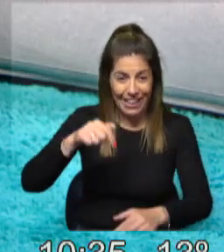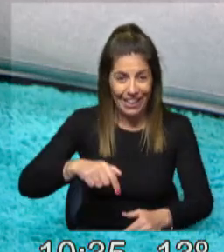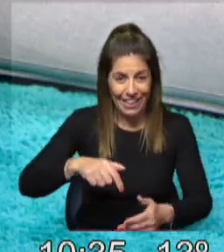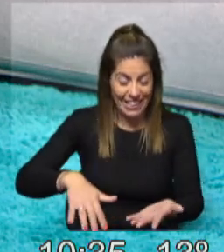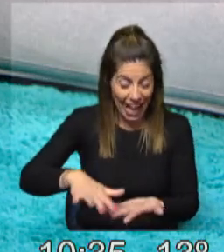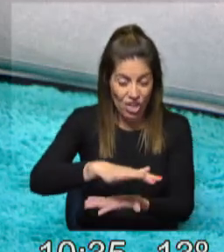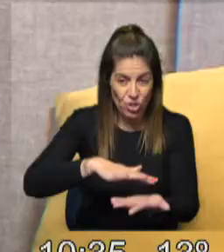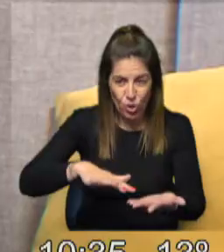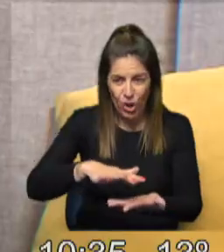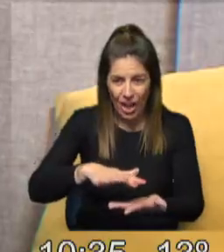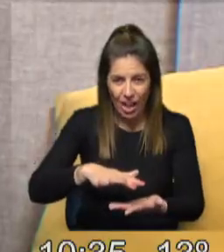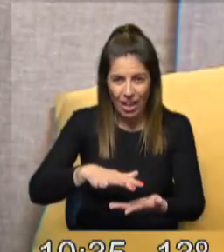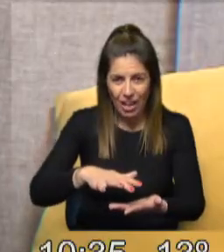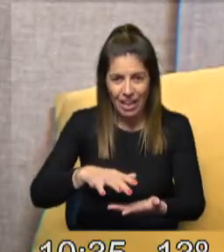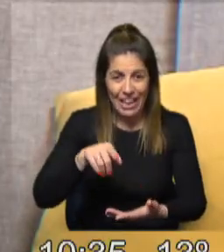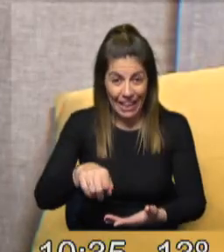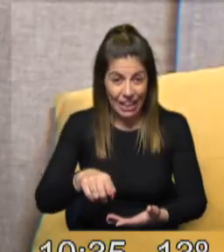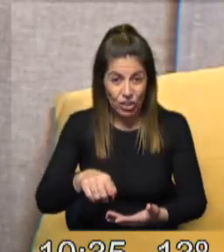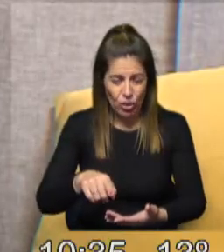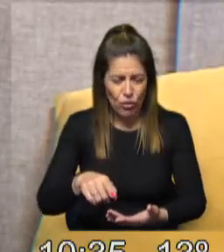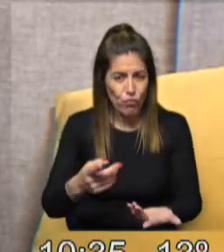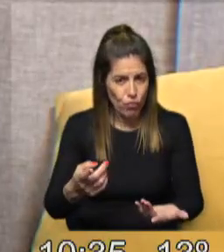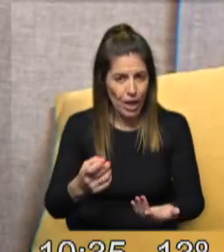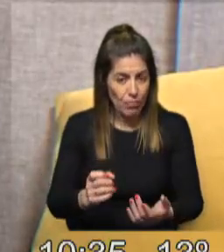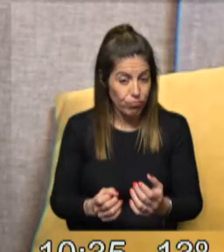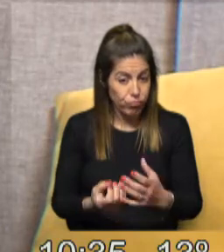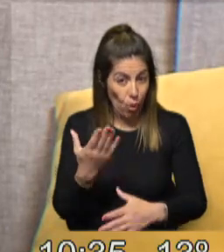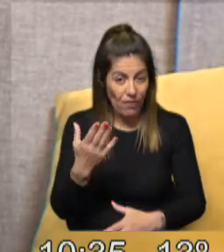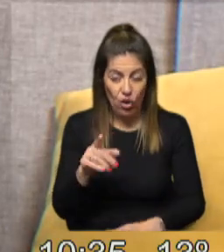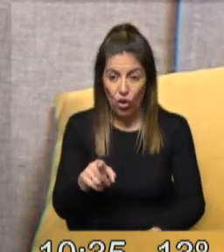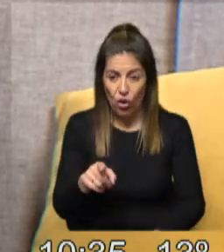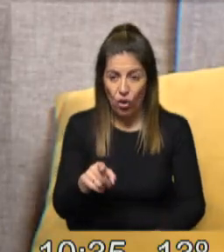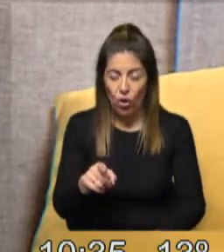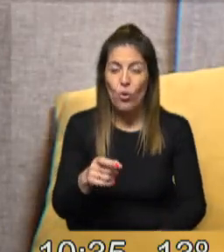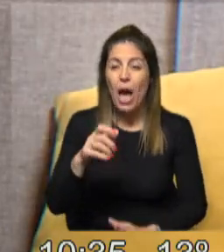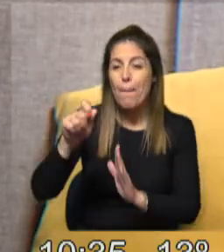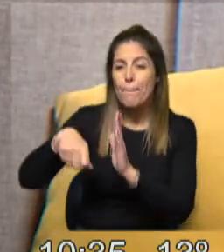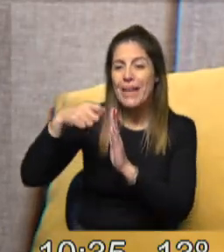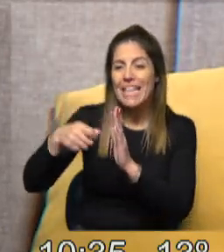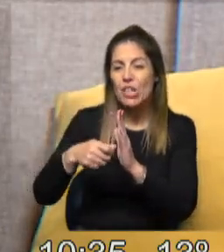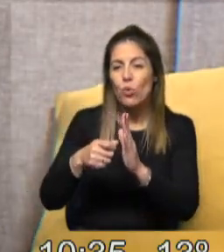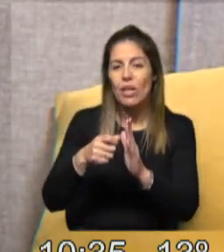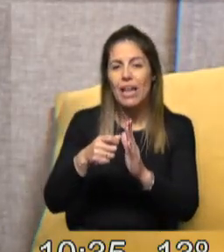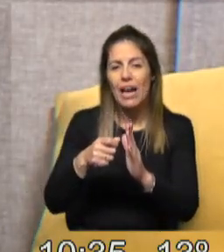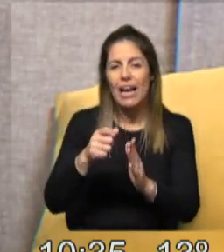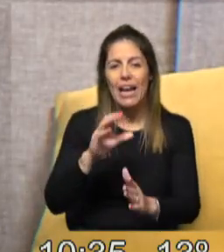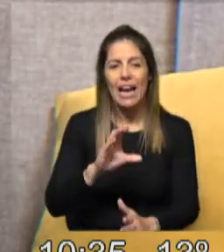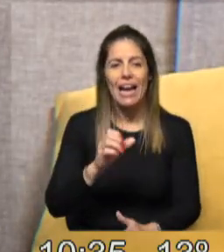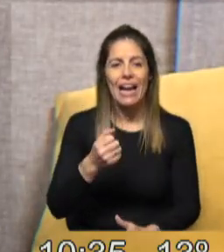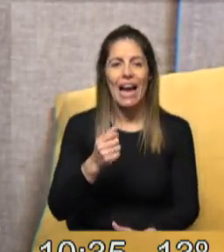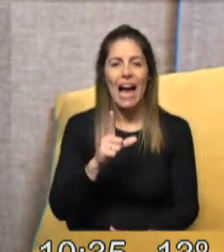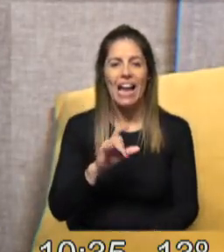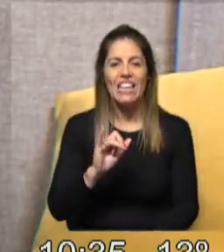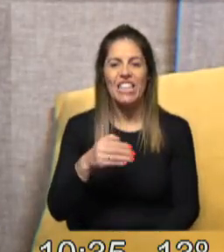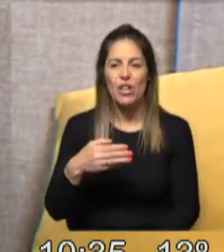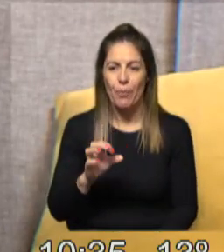en esta zona. Esto fue paradigmático, y cierro acá. Hay una película irlandesa, se llama Calibre. Es una película